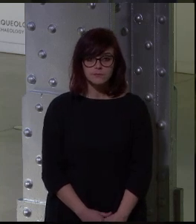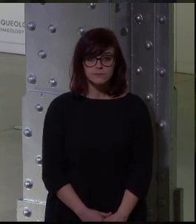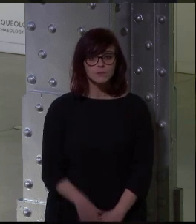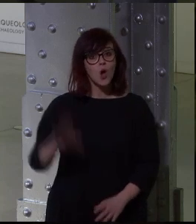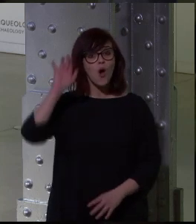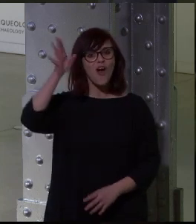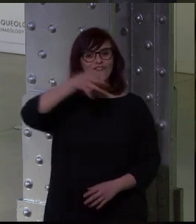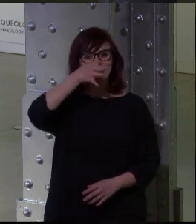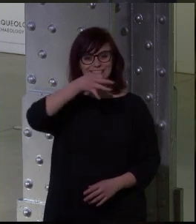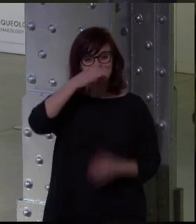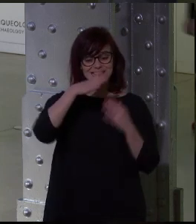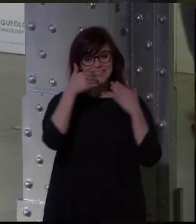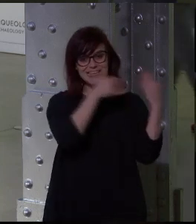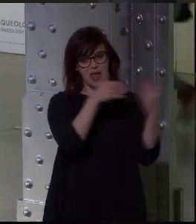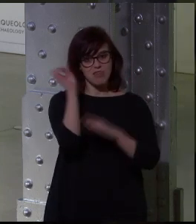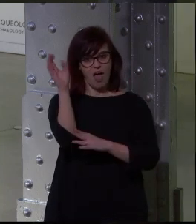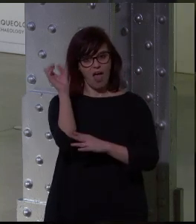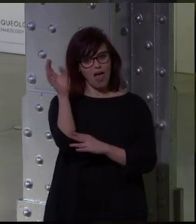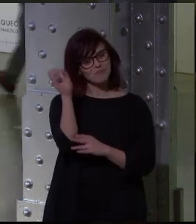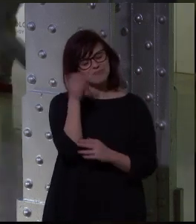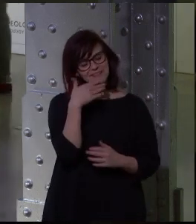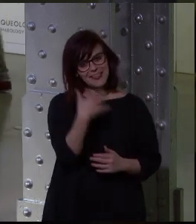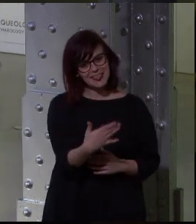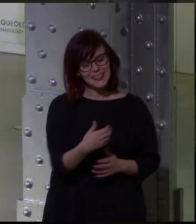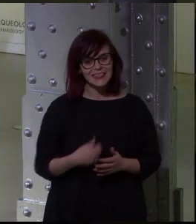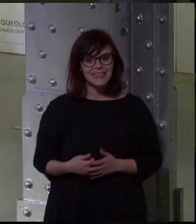Hola, buenas tardes. Muchas gracias por la charla.